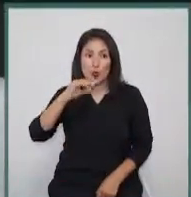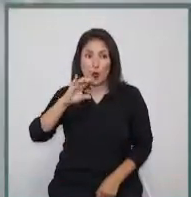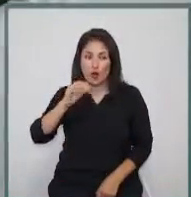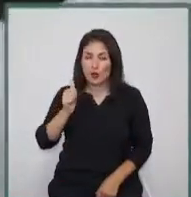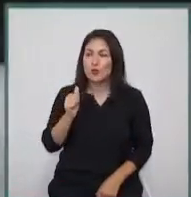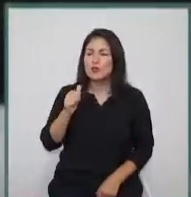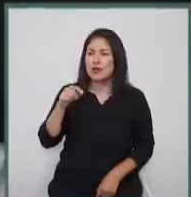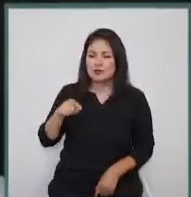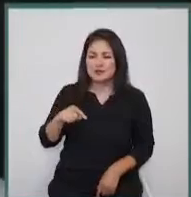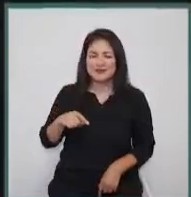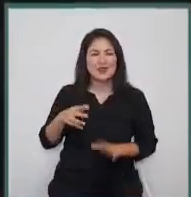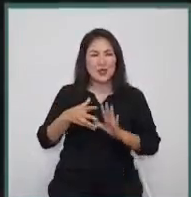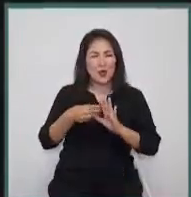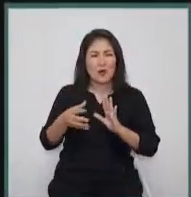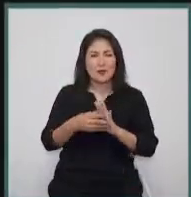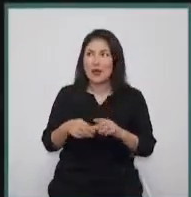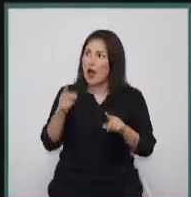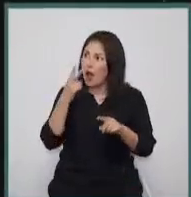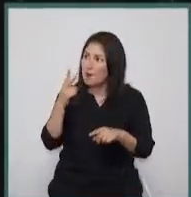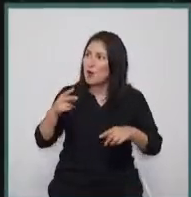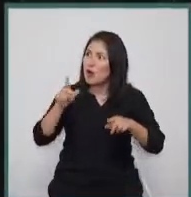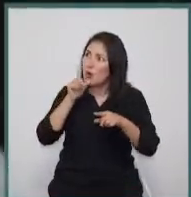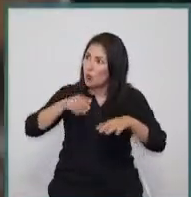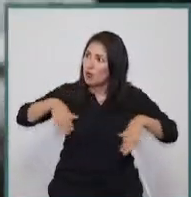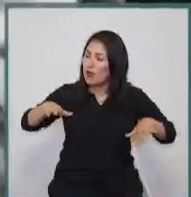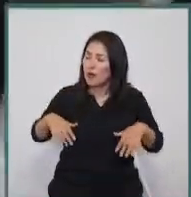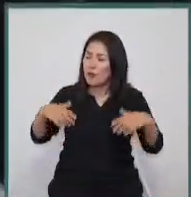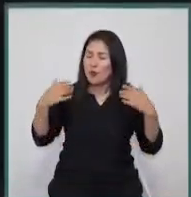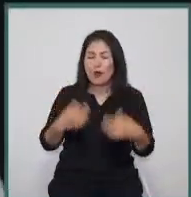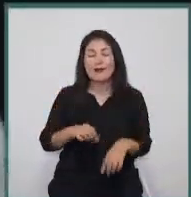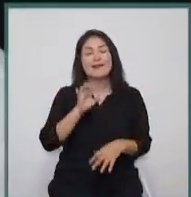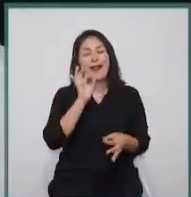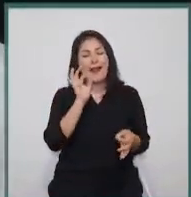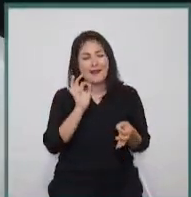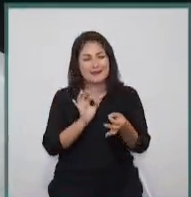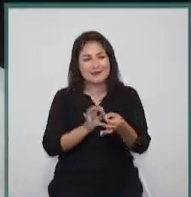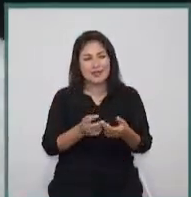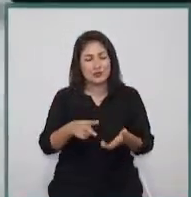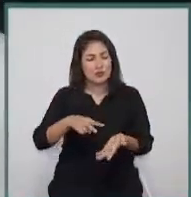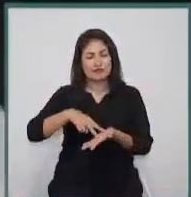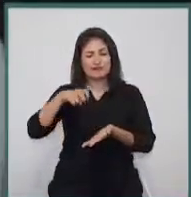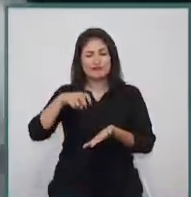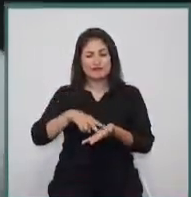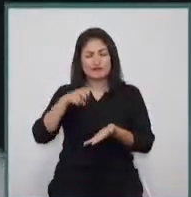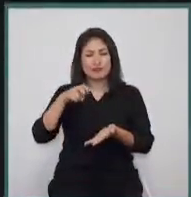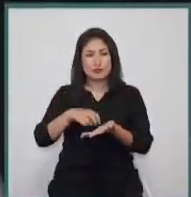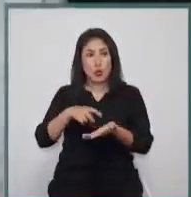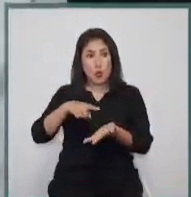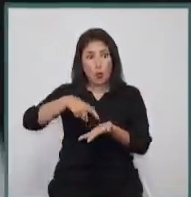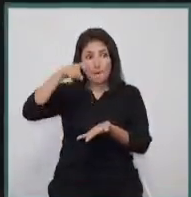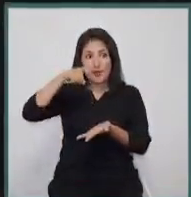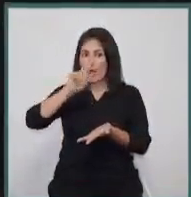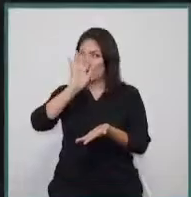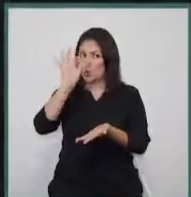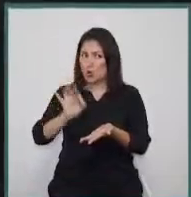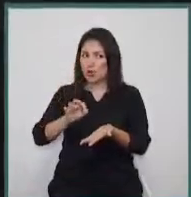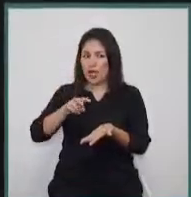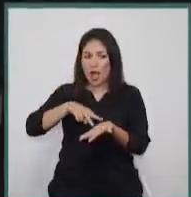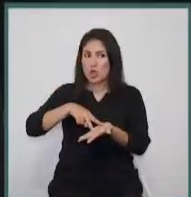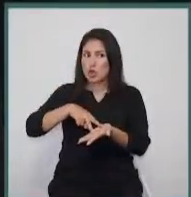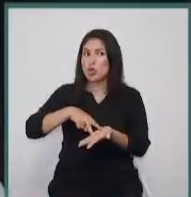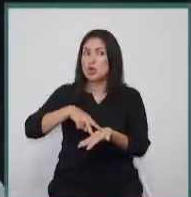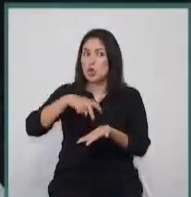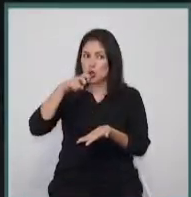chihuaco. Ya sabemos que es por un ave. Exacto, del chihuaco y el salto que se da. En dos pies,